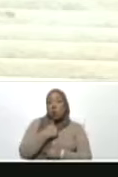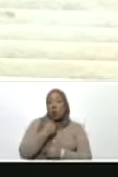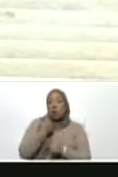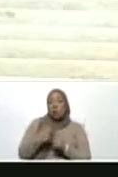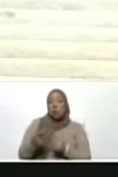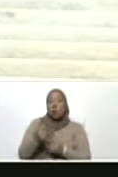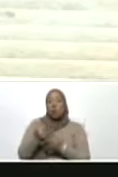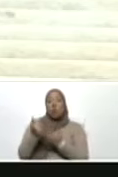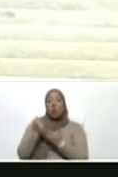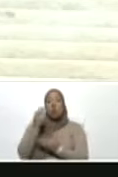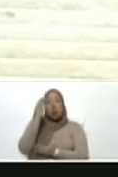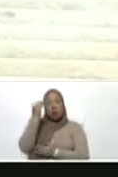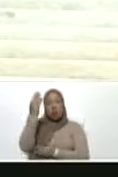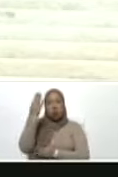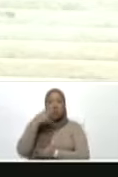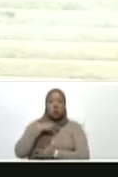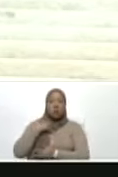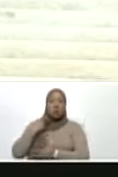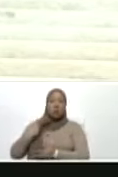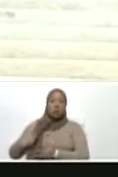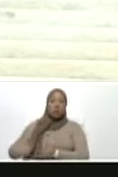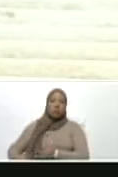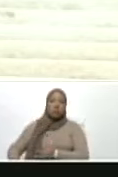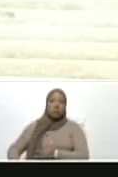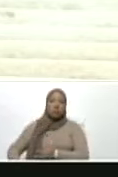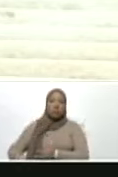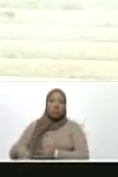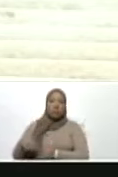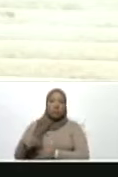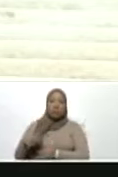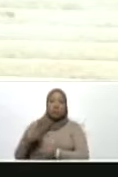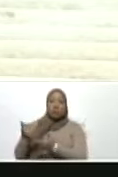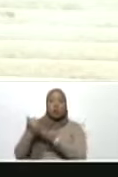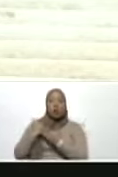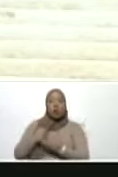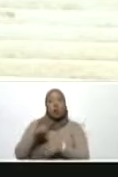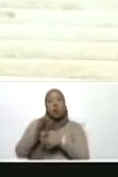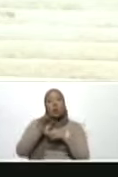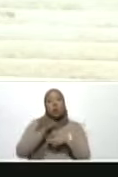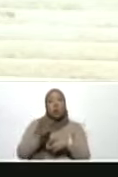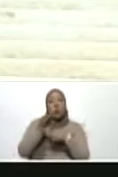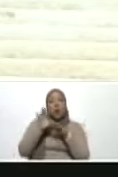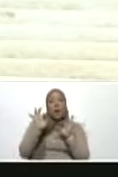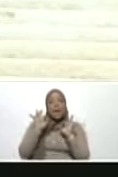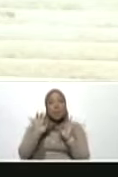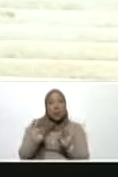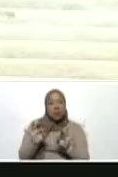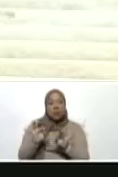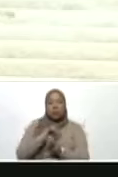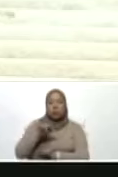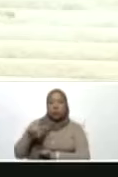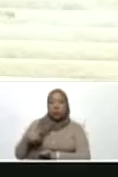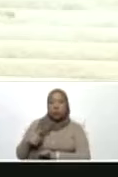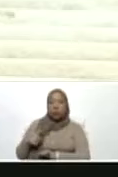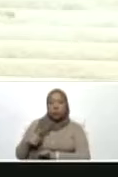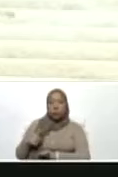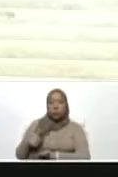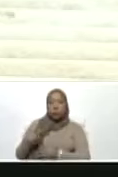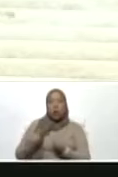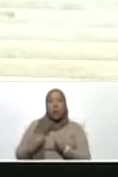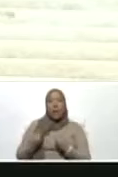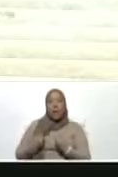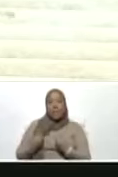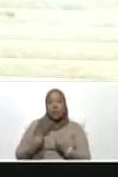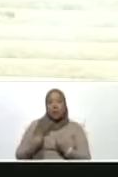el favor de Dios, la protección de ustedes y los cuidados especiales, nosotros